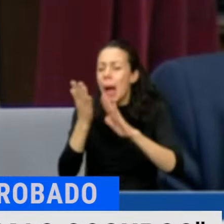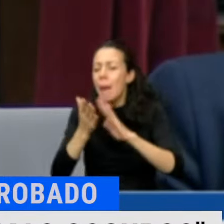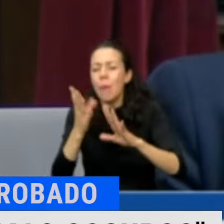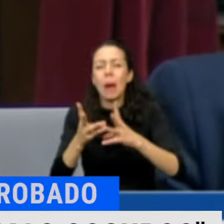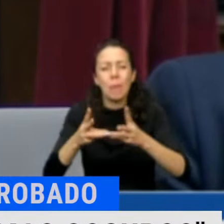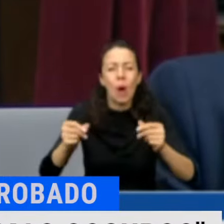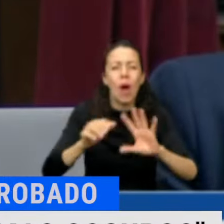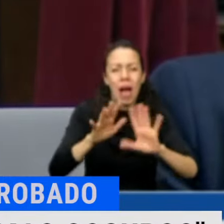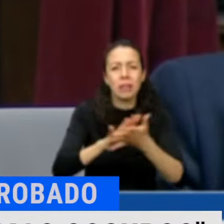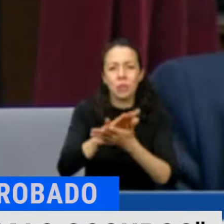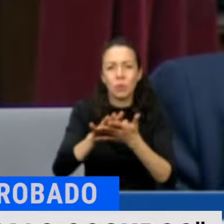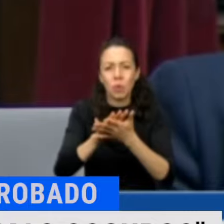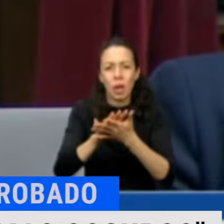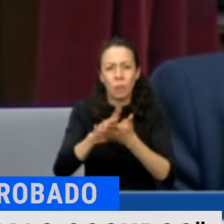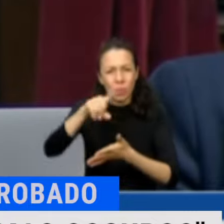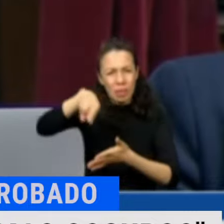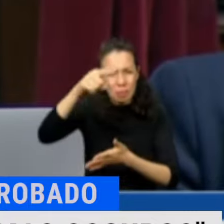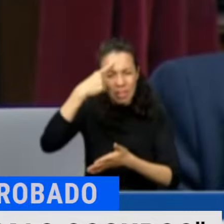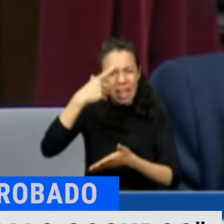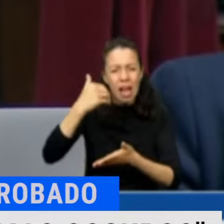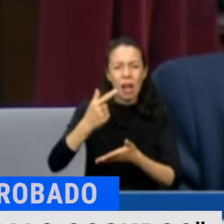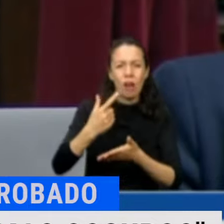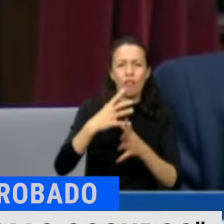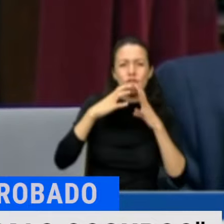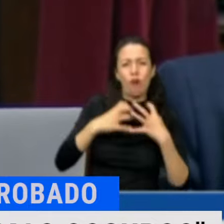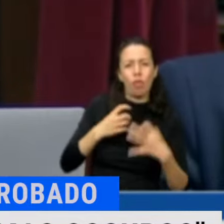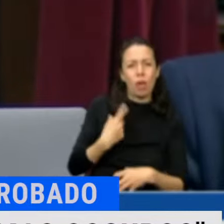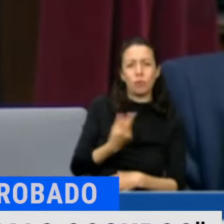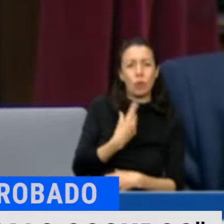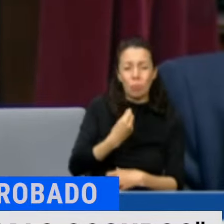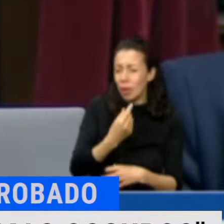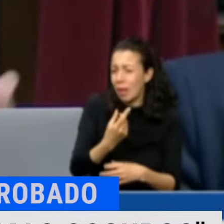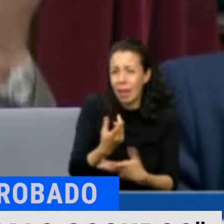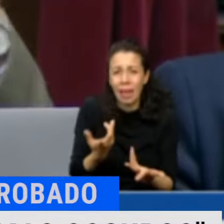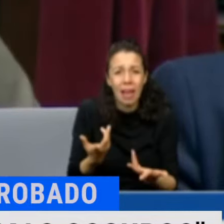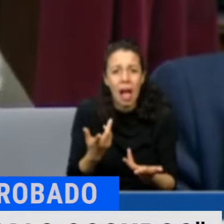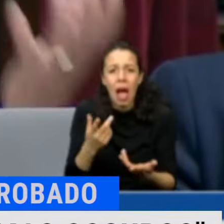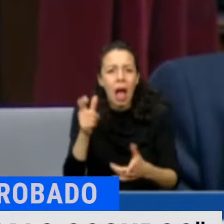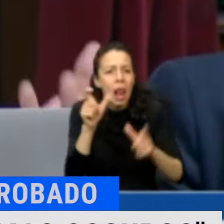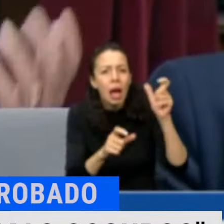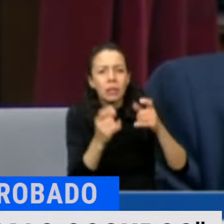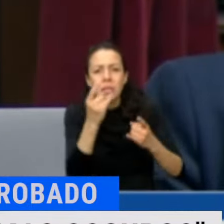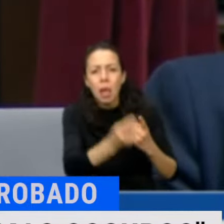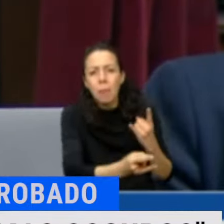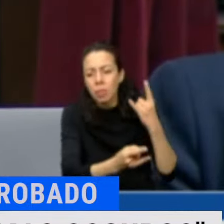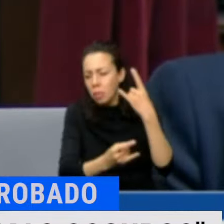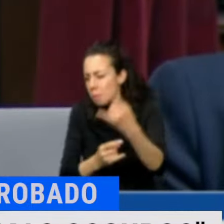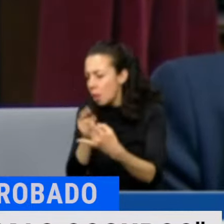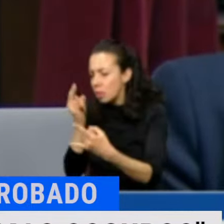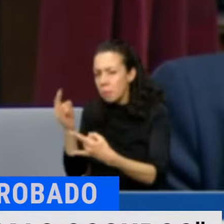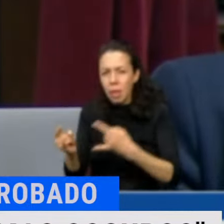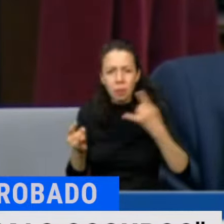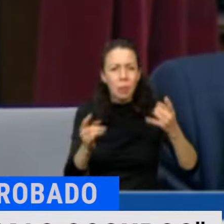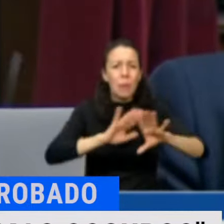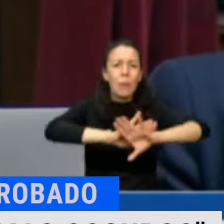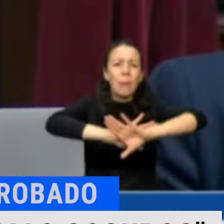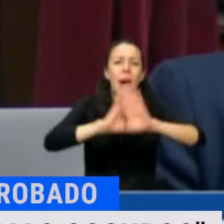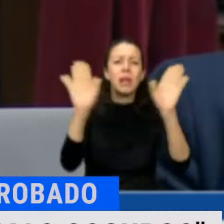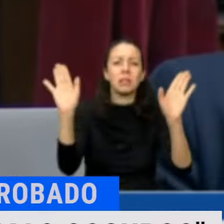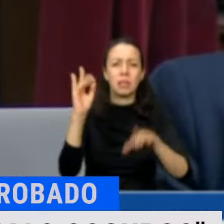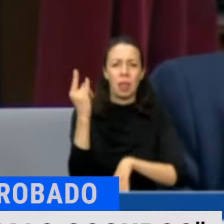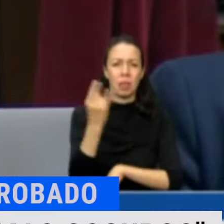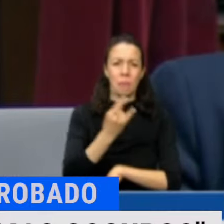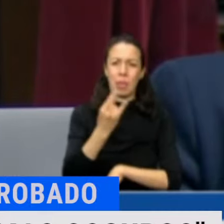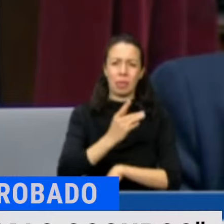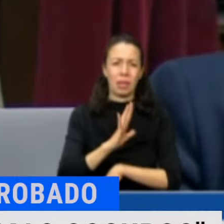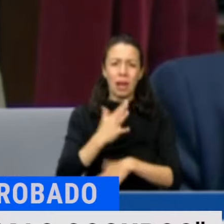semestre? Con esta ley ya tan solicitada por el gobierno, más allá de algunos límites, todo, bueno, ¿qué esperan los legisladores en la